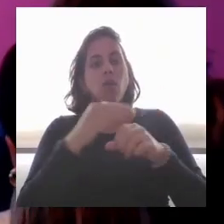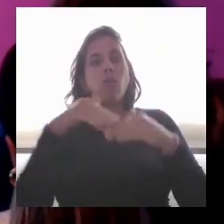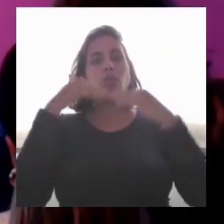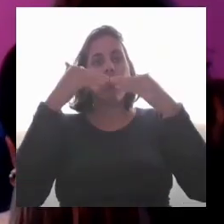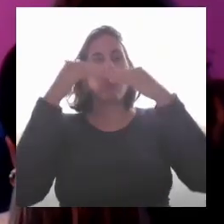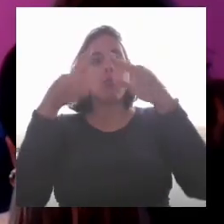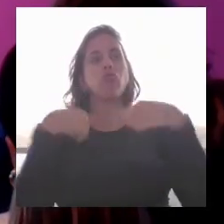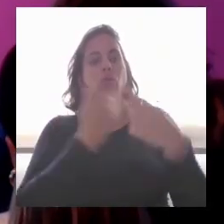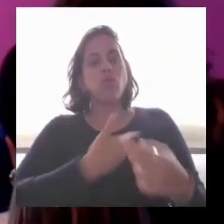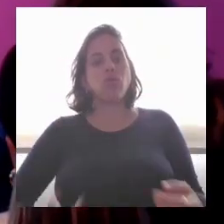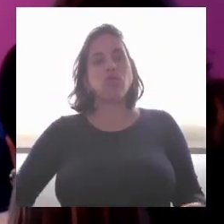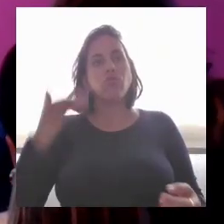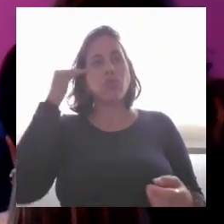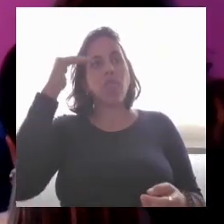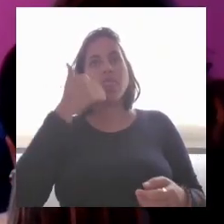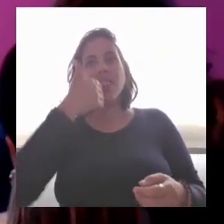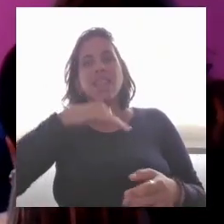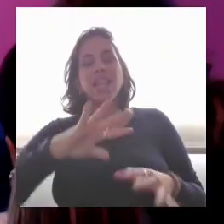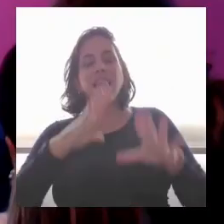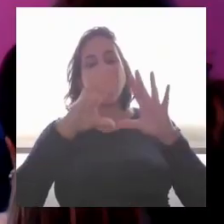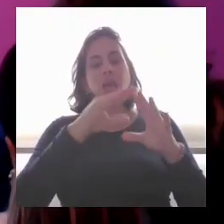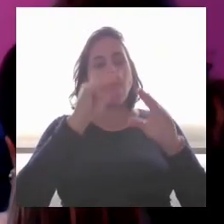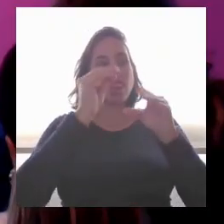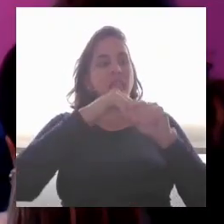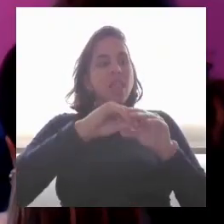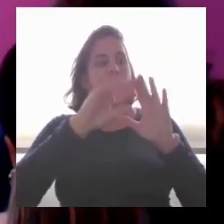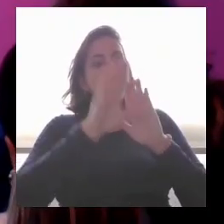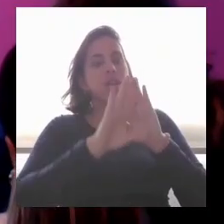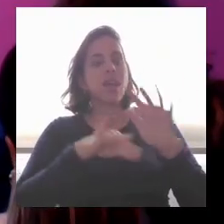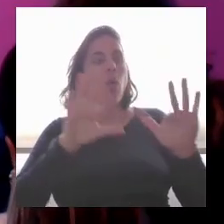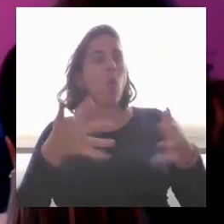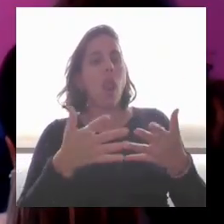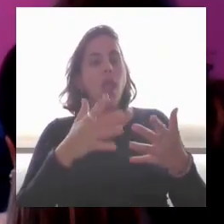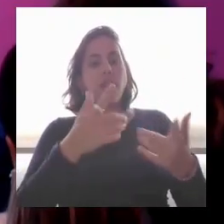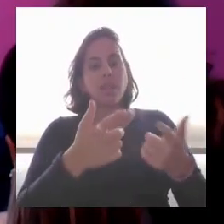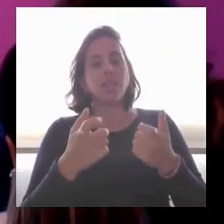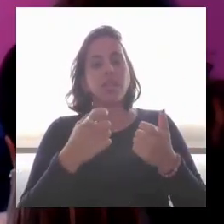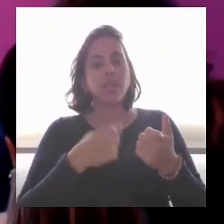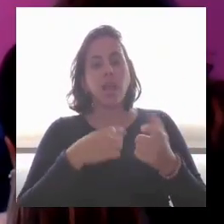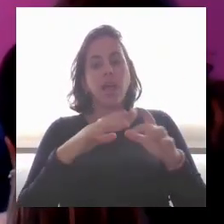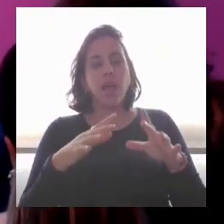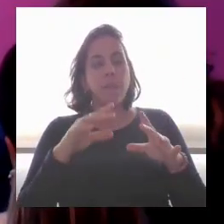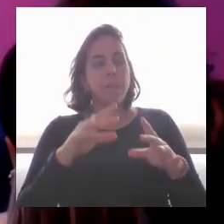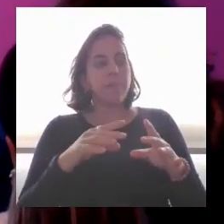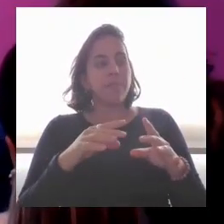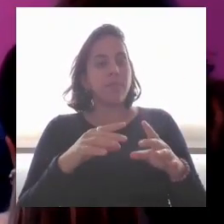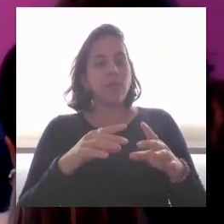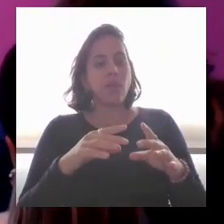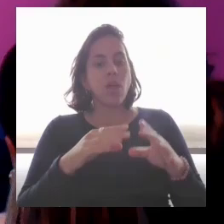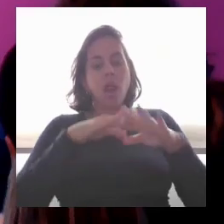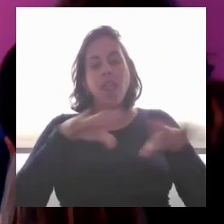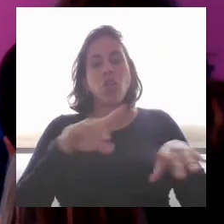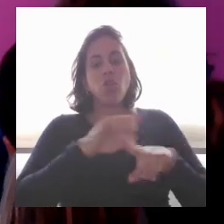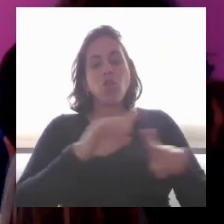docente, entender cuáles son estos componentes del sistema y cuáles son los requisitos, cuáles son las implicancias. Un niño que no lee